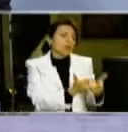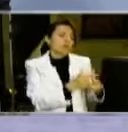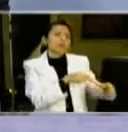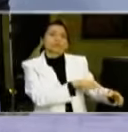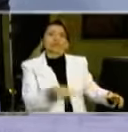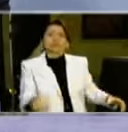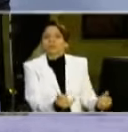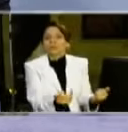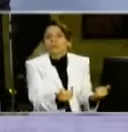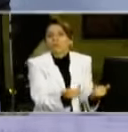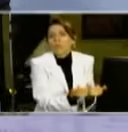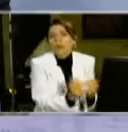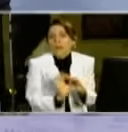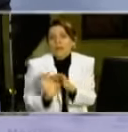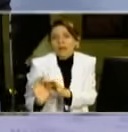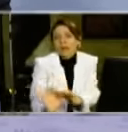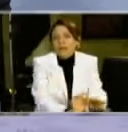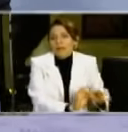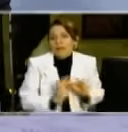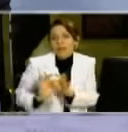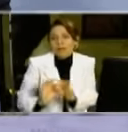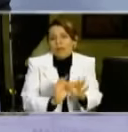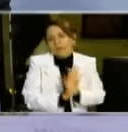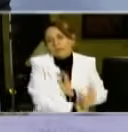a las cuales me voy a referir,